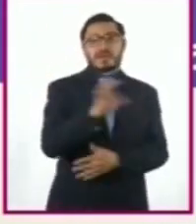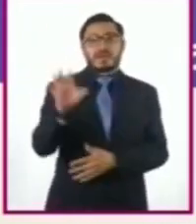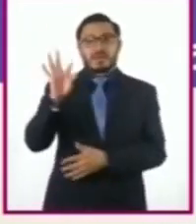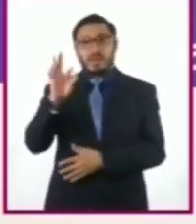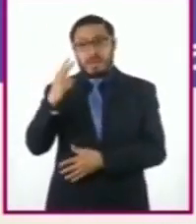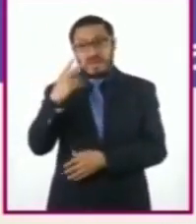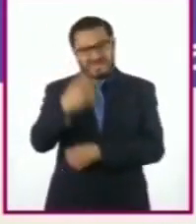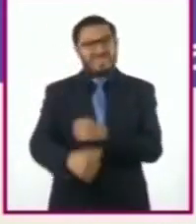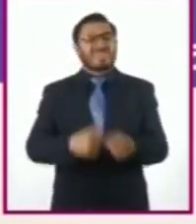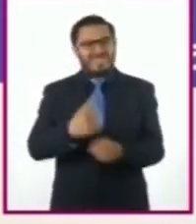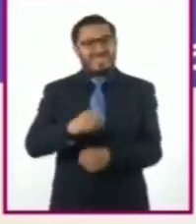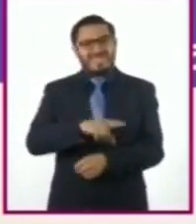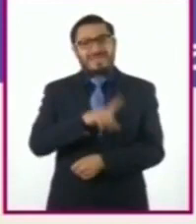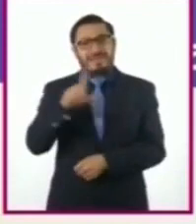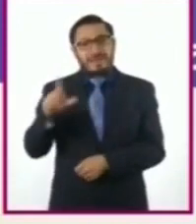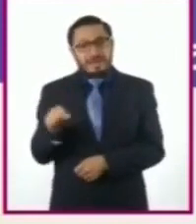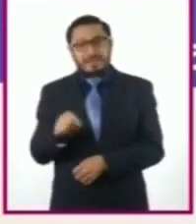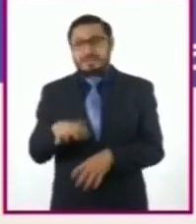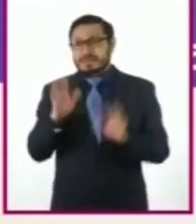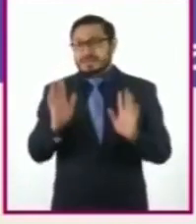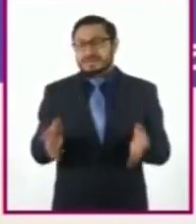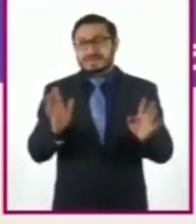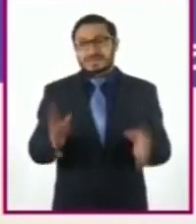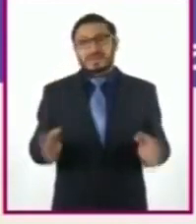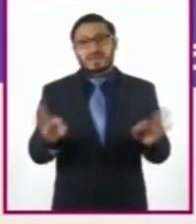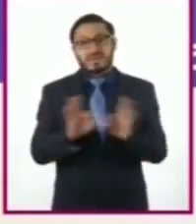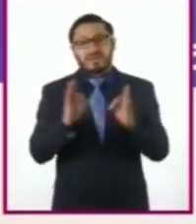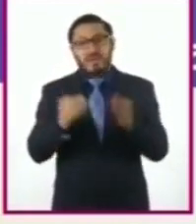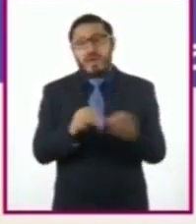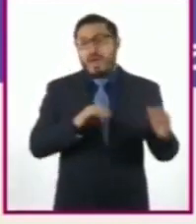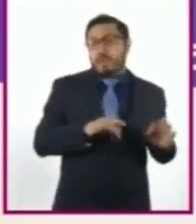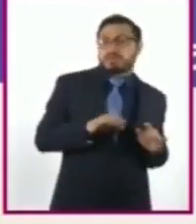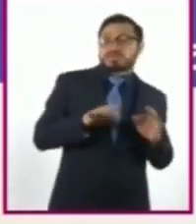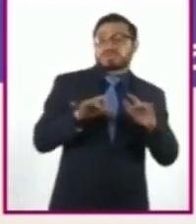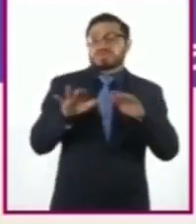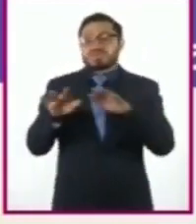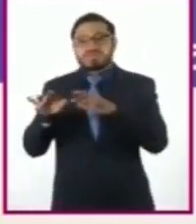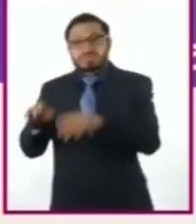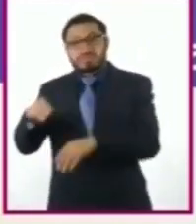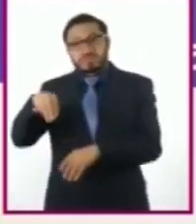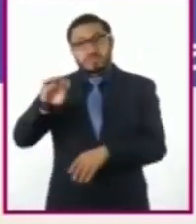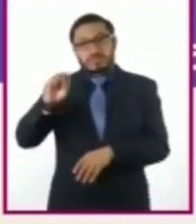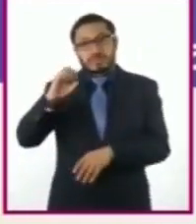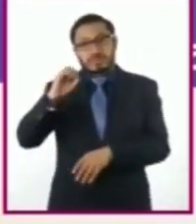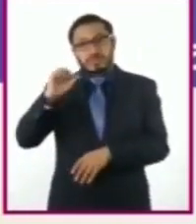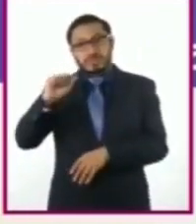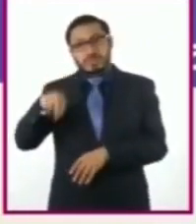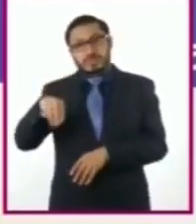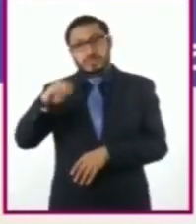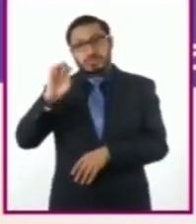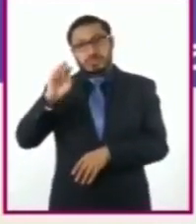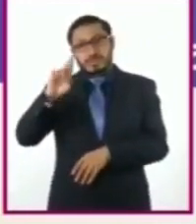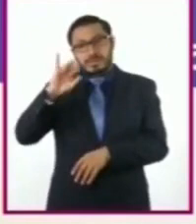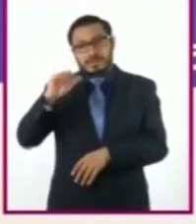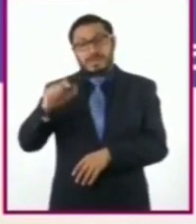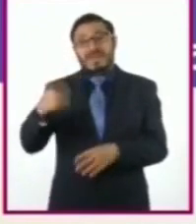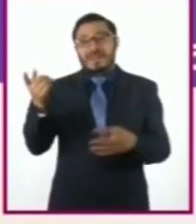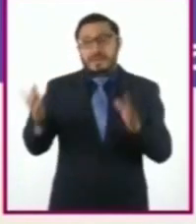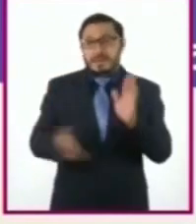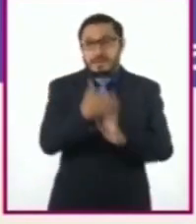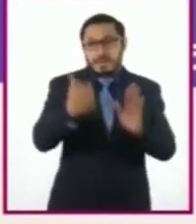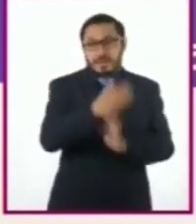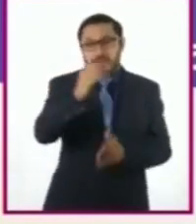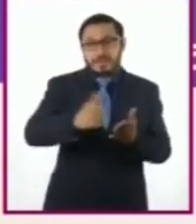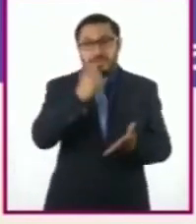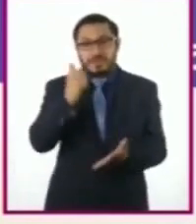años después, en pleno proceso de colonización de Mesoamérica, se fundó la ciudad de Campeche y